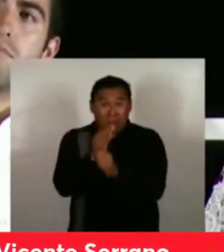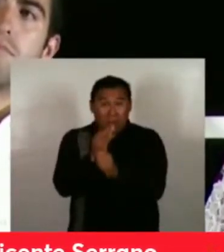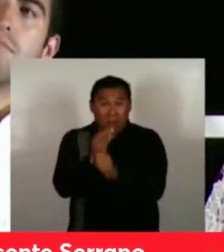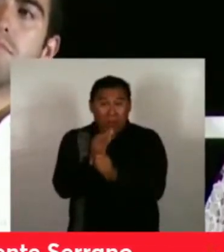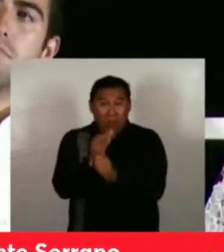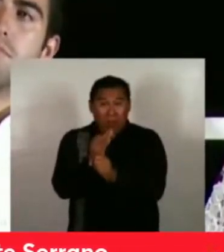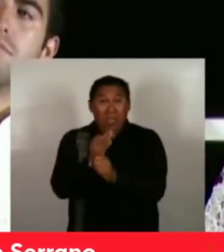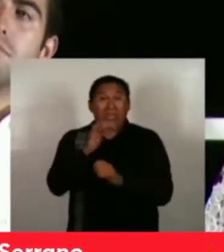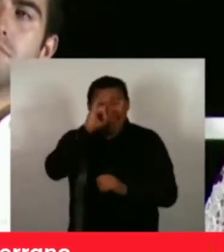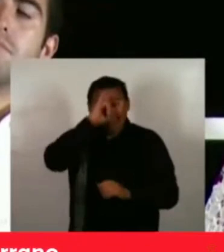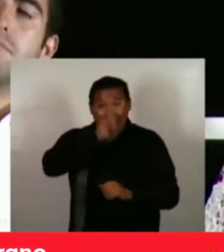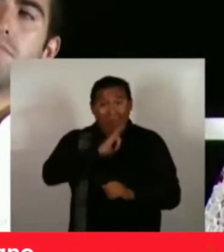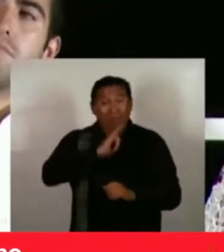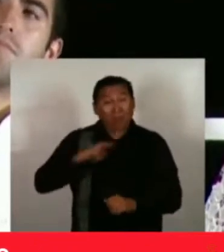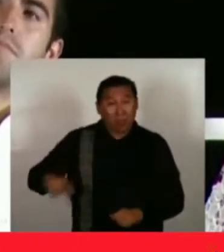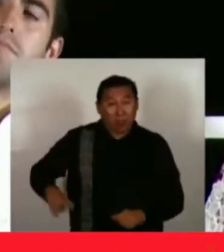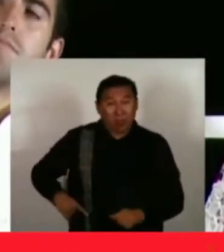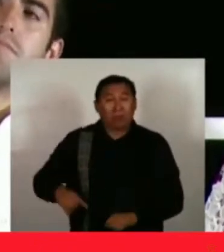de gobierno,